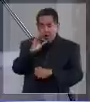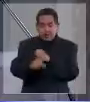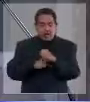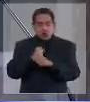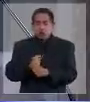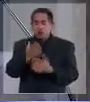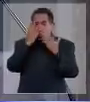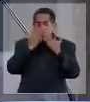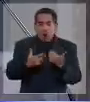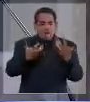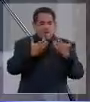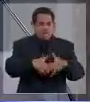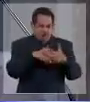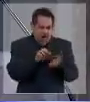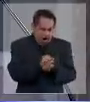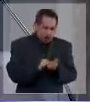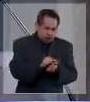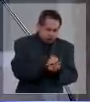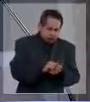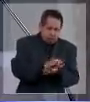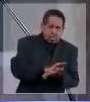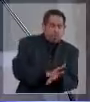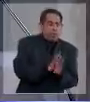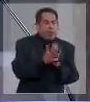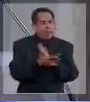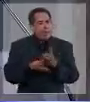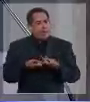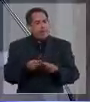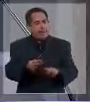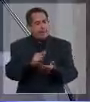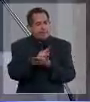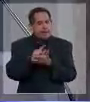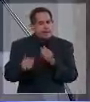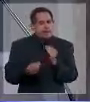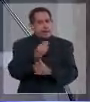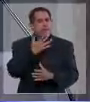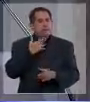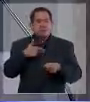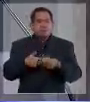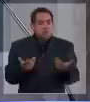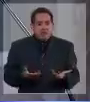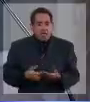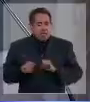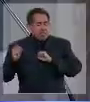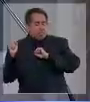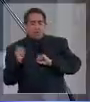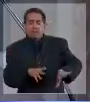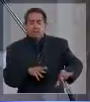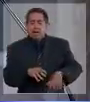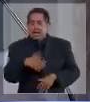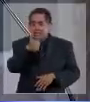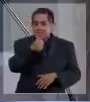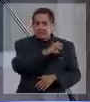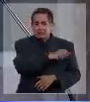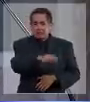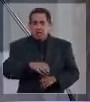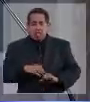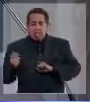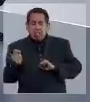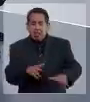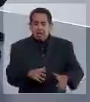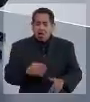refinería. Se dejaron en el abandono las 6 refinerías que se tienen. Estamos comprando alrededor